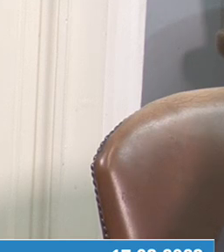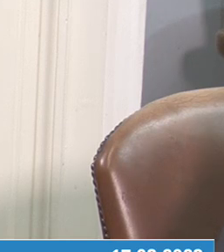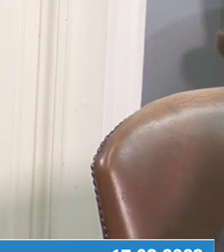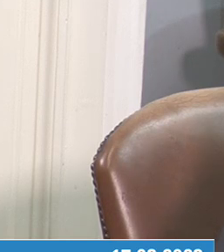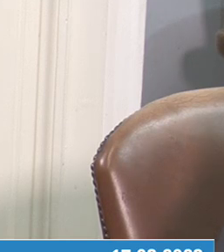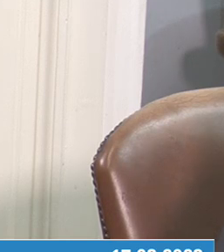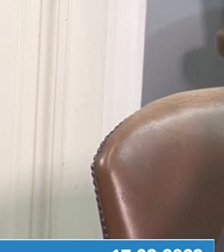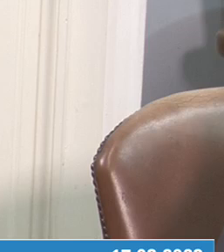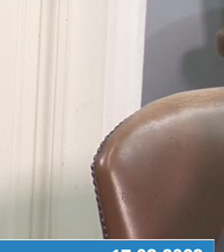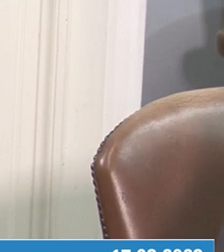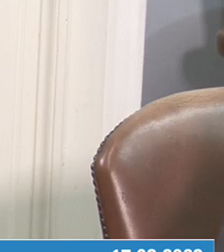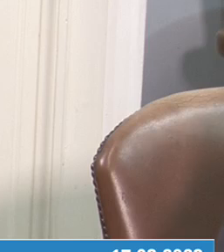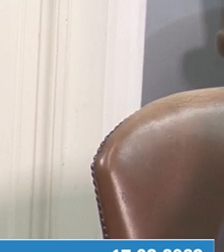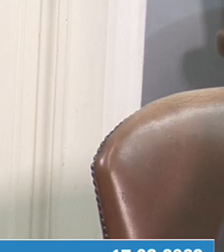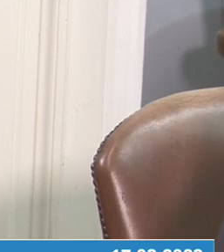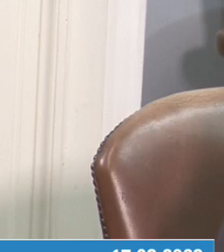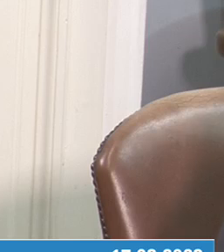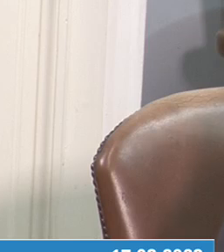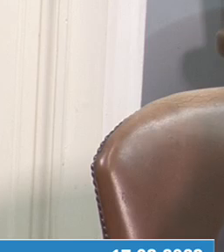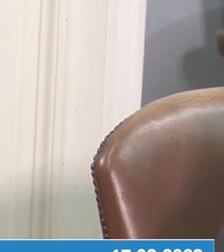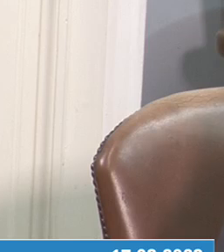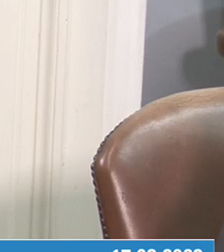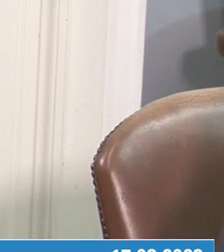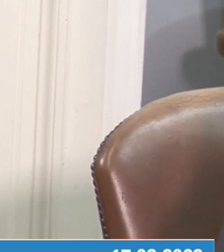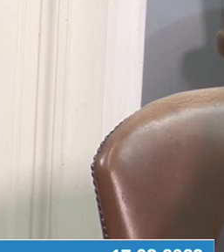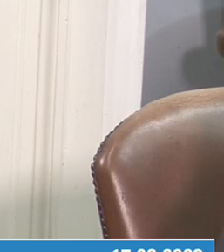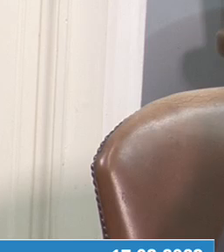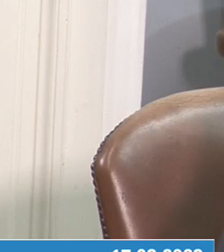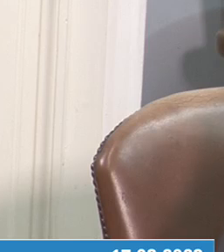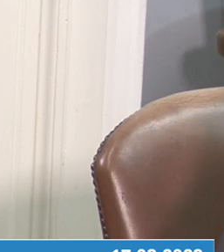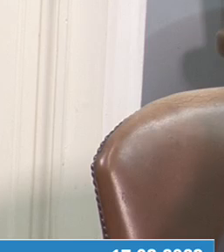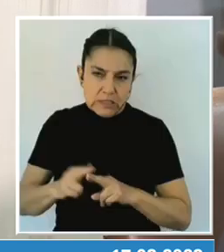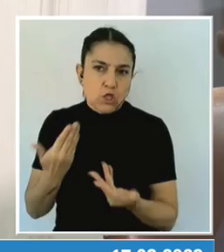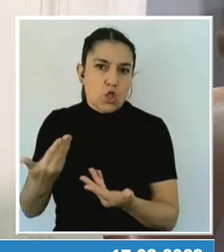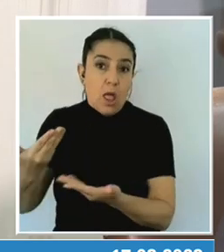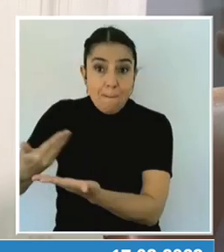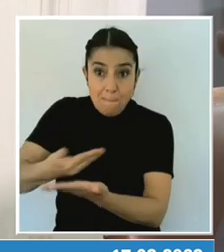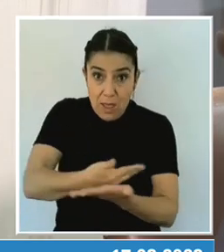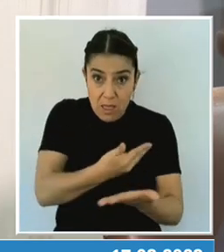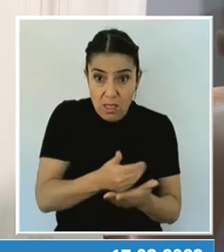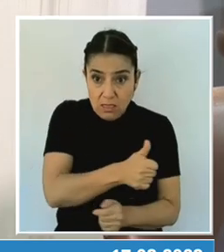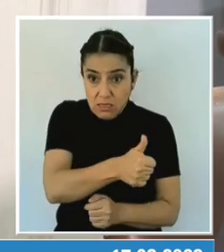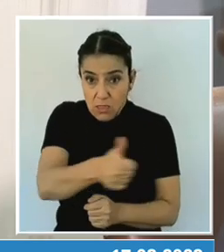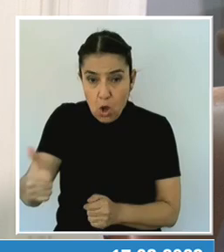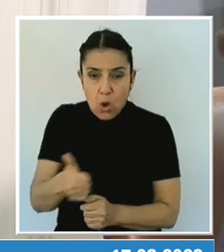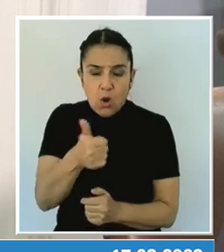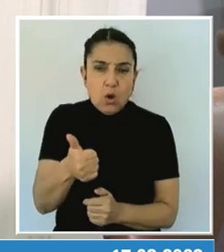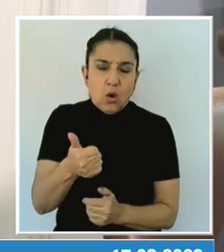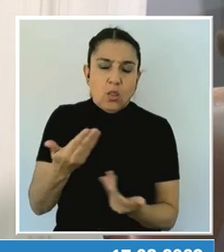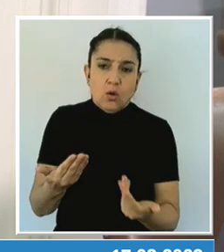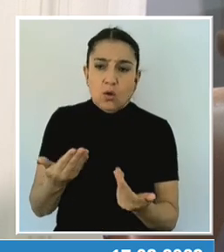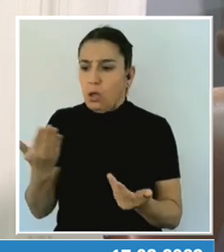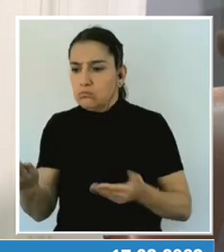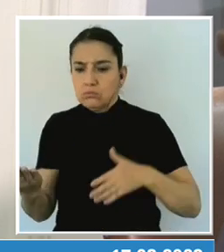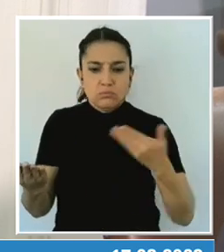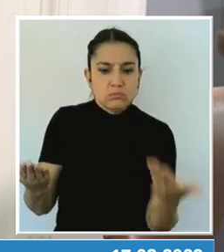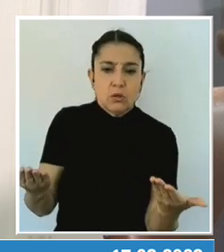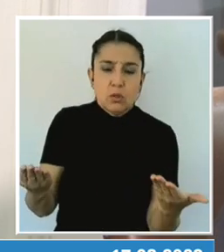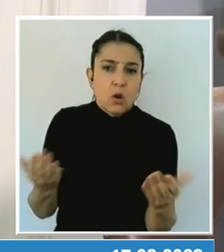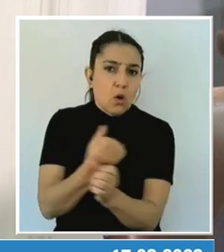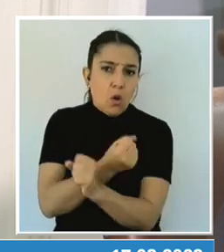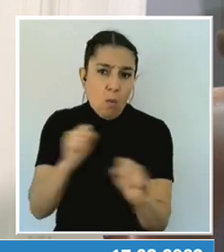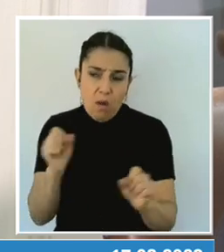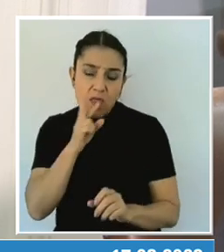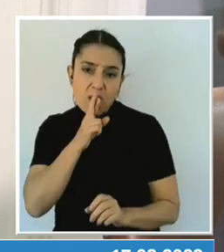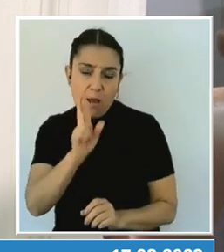la realización de demandas comunes que uno y otro no son capaces de satisfacer, sino